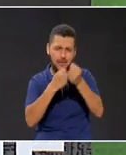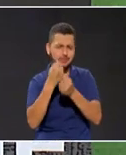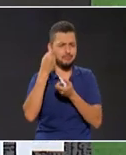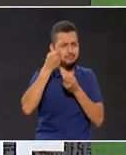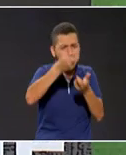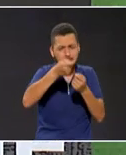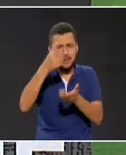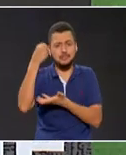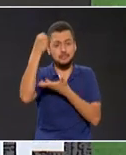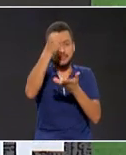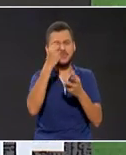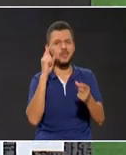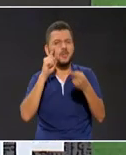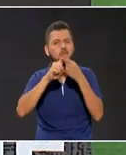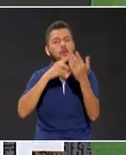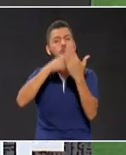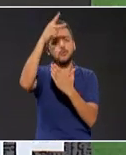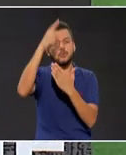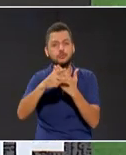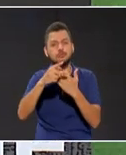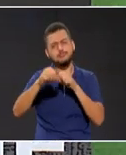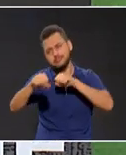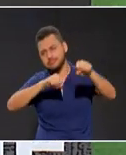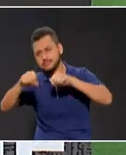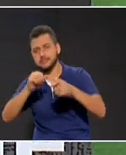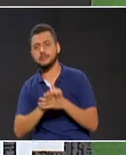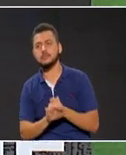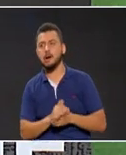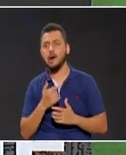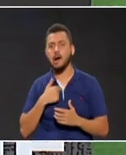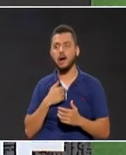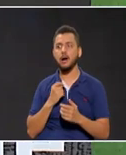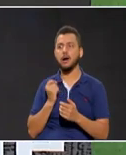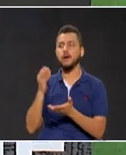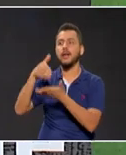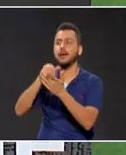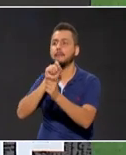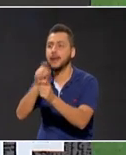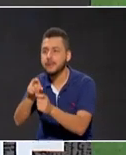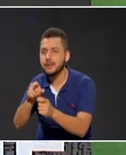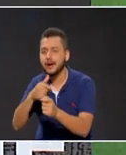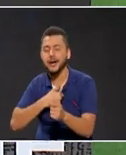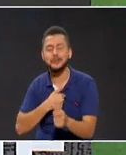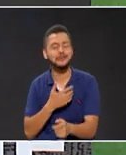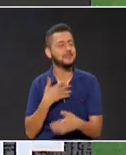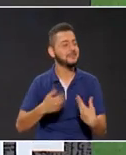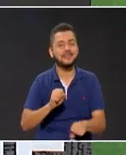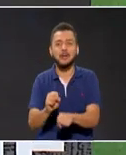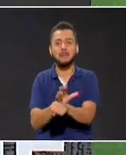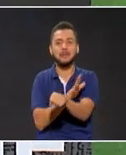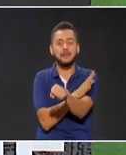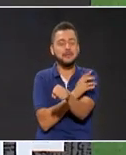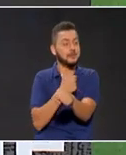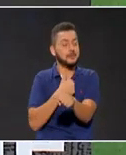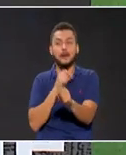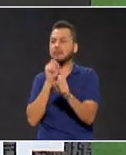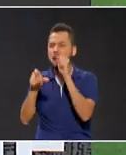para evitar que sí, contra pregunta, pero bueno. Ah, sí, verdad, disculpe. Es la emoción. Continuemos